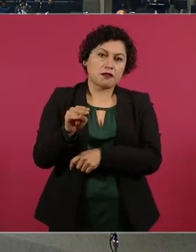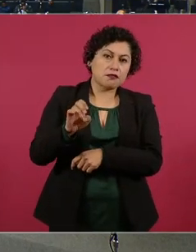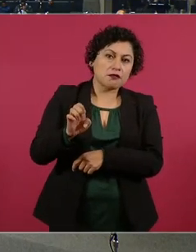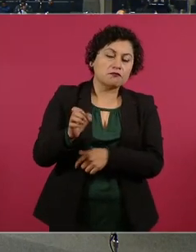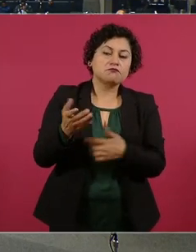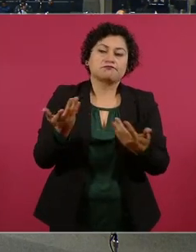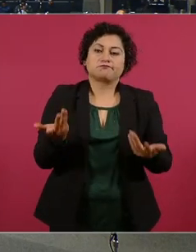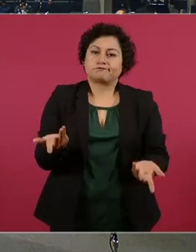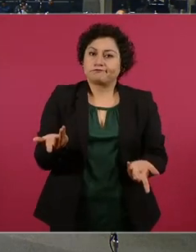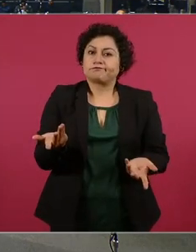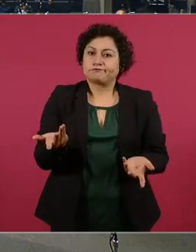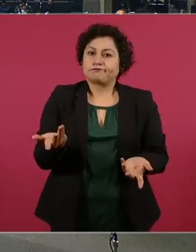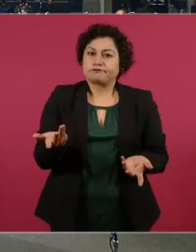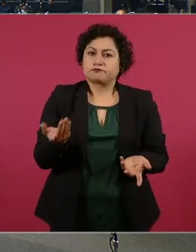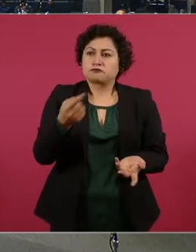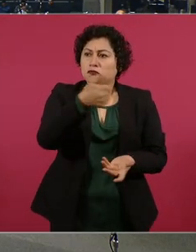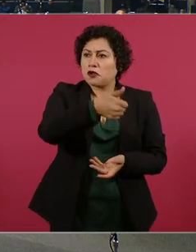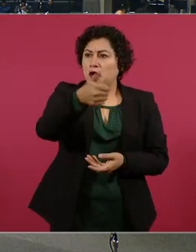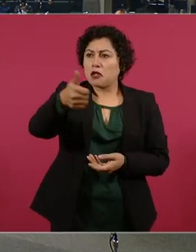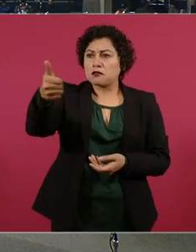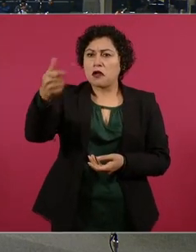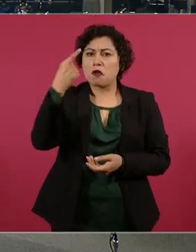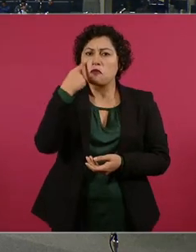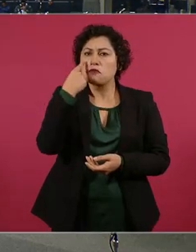que le dicte la conciencia.